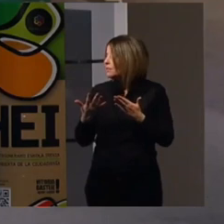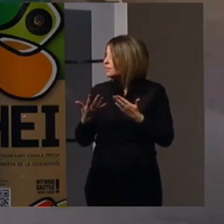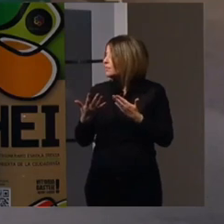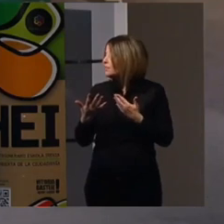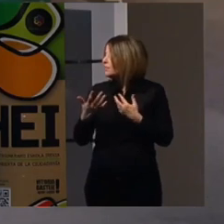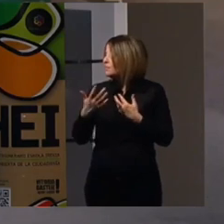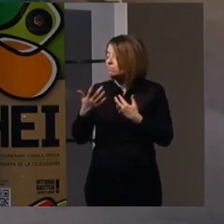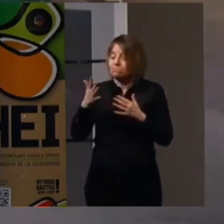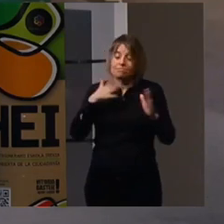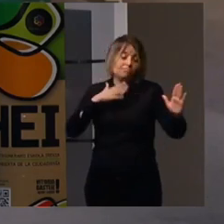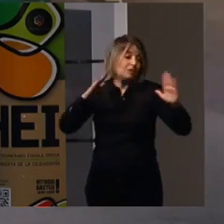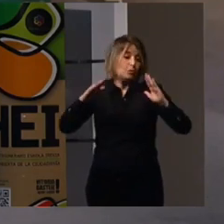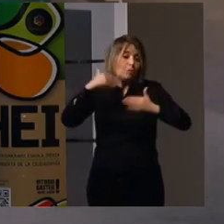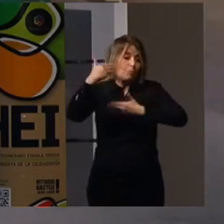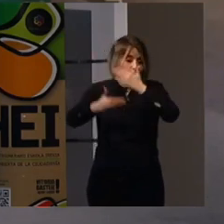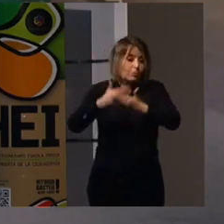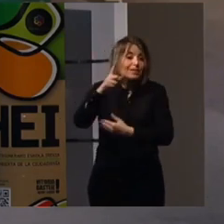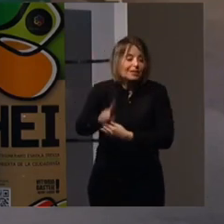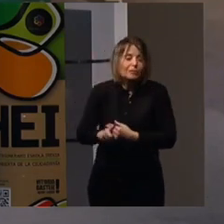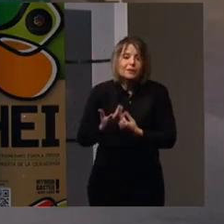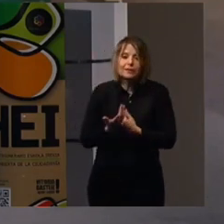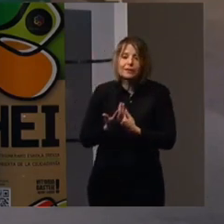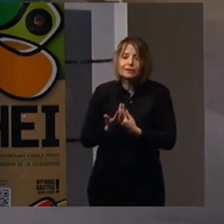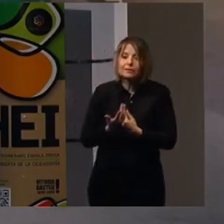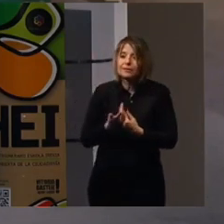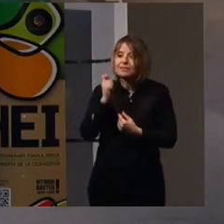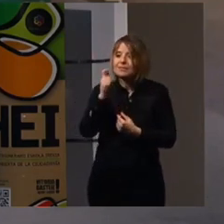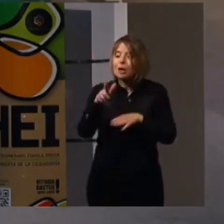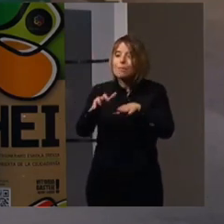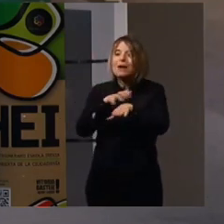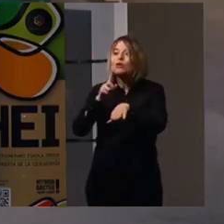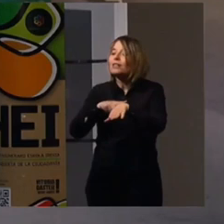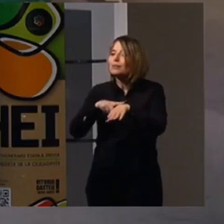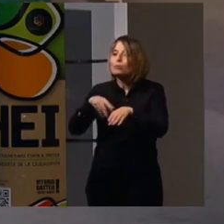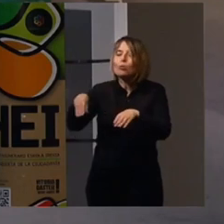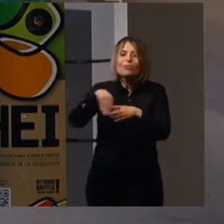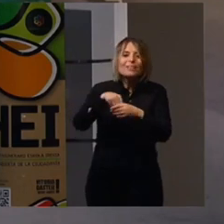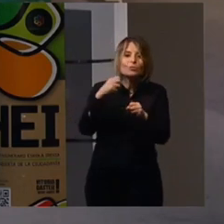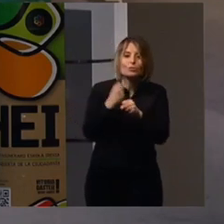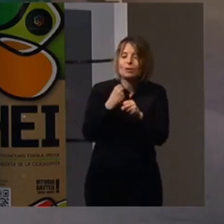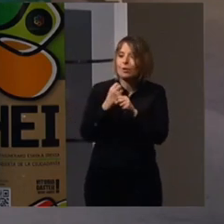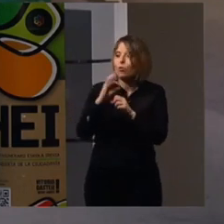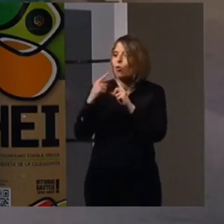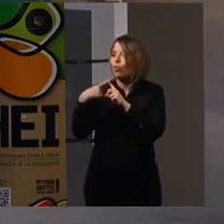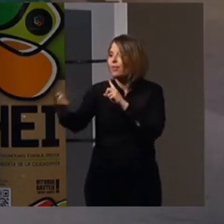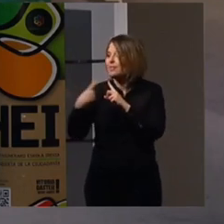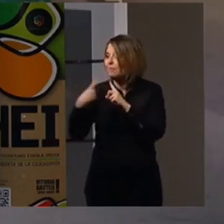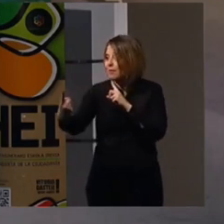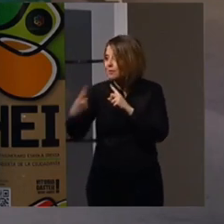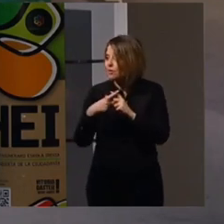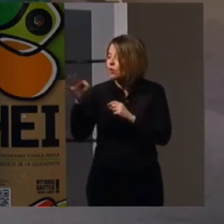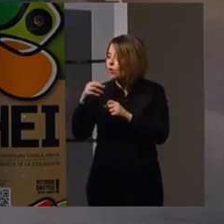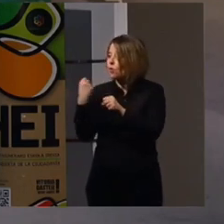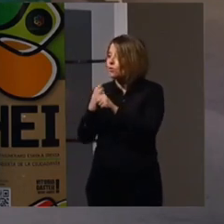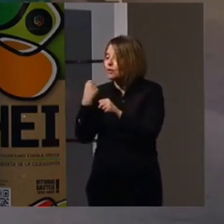si en otras franjas no se produjera otro tipo de cosas, la inmensa mayoría del tiempo se nos va en el trabajo, o en desplazamientos al trabajo, o